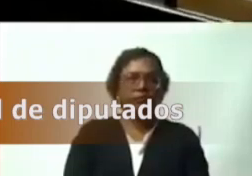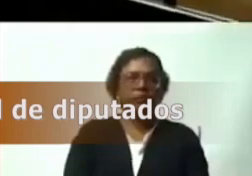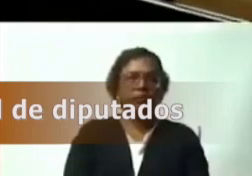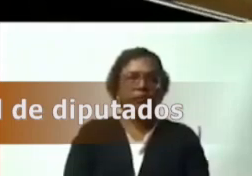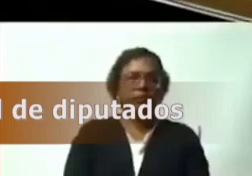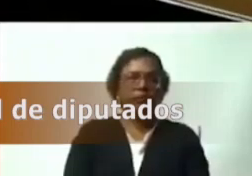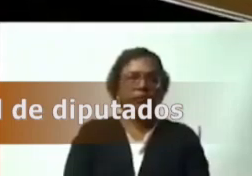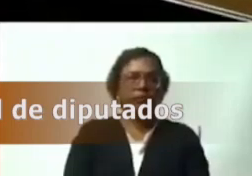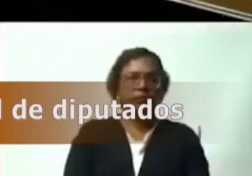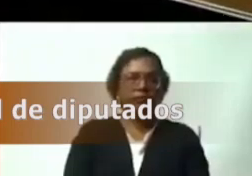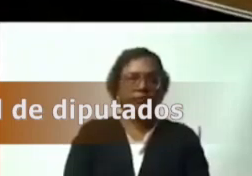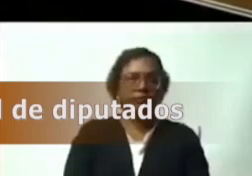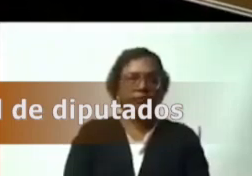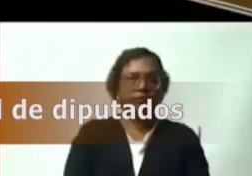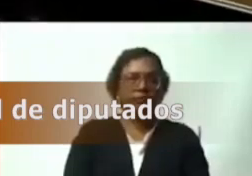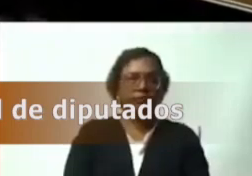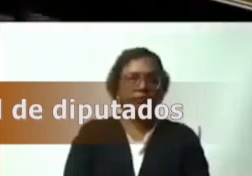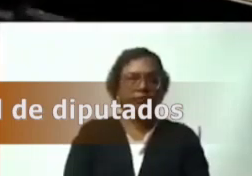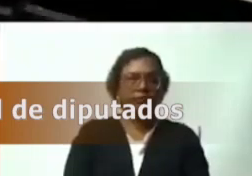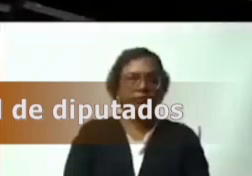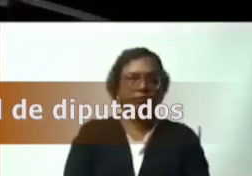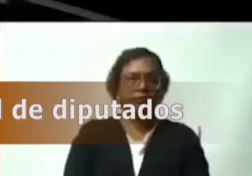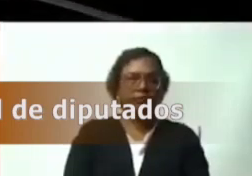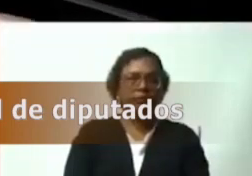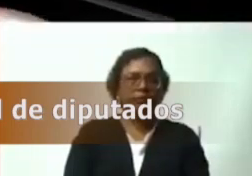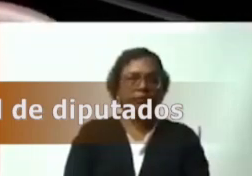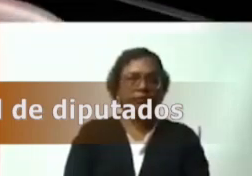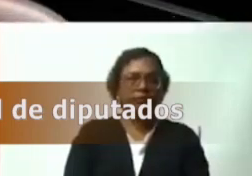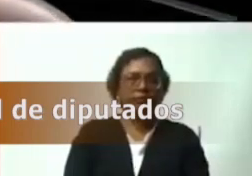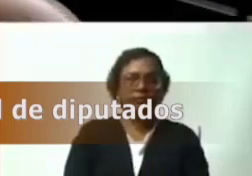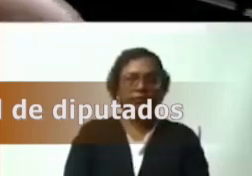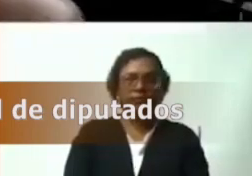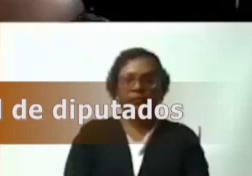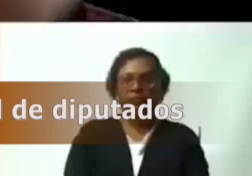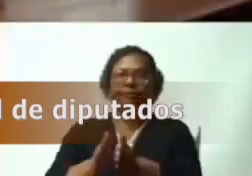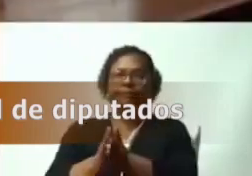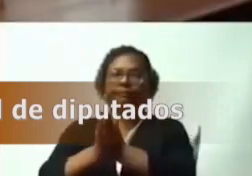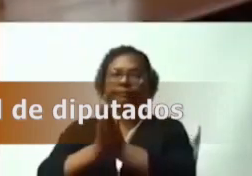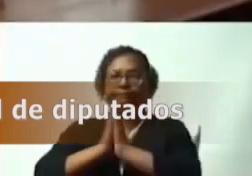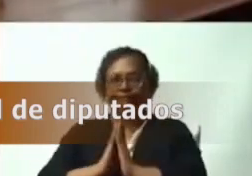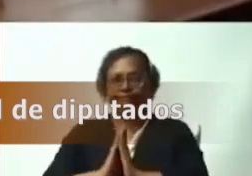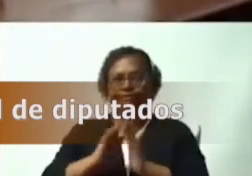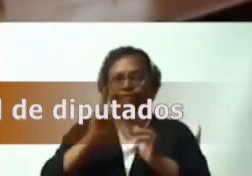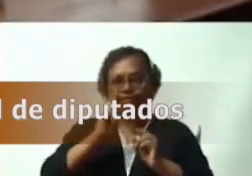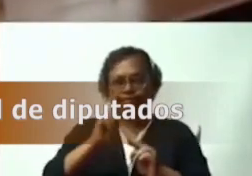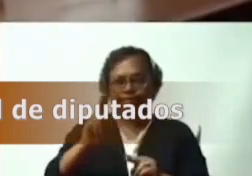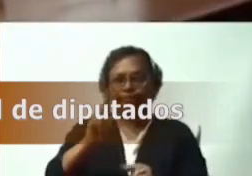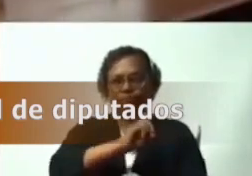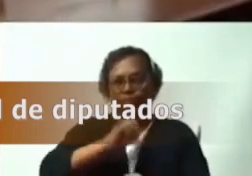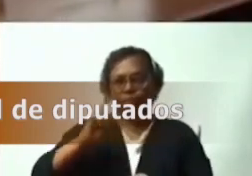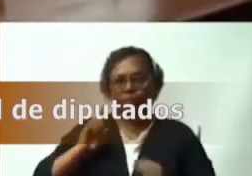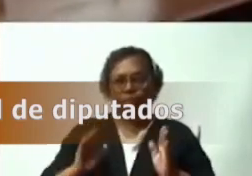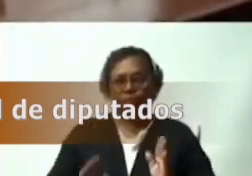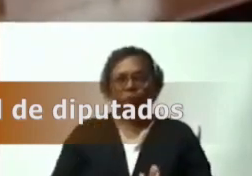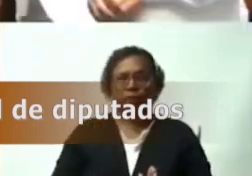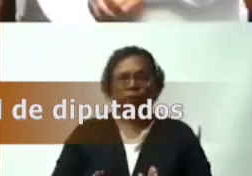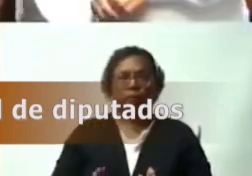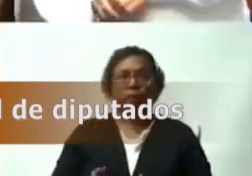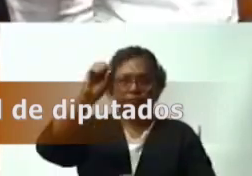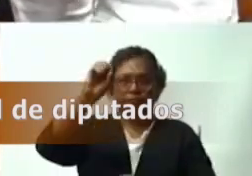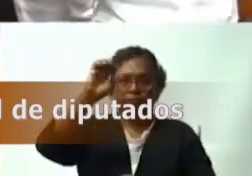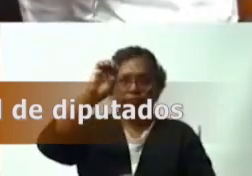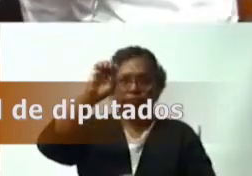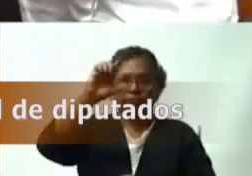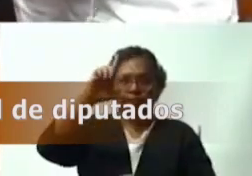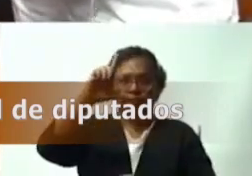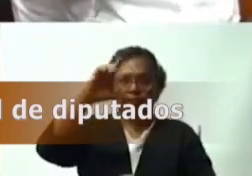abordar este tema y reducir significamente el tamaño de la cámara de diputados no de esta que ya fue elegida pero sí